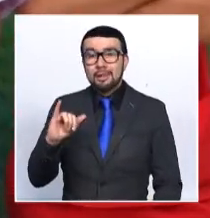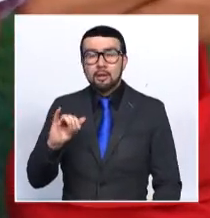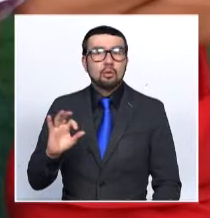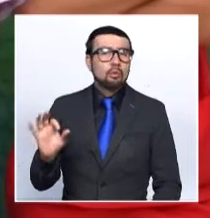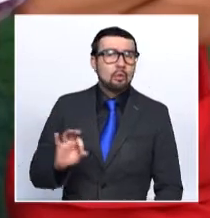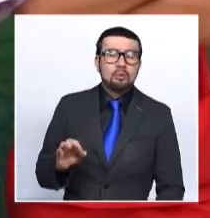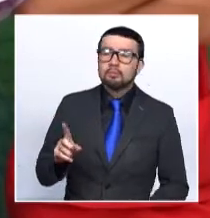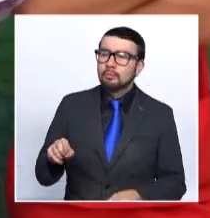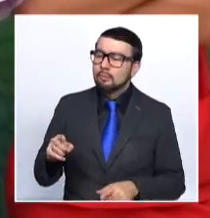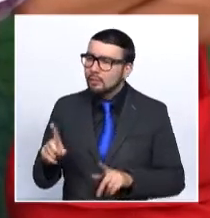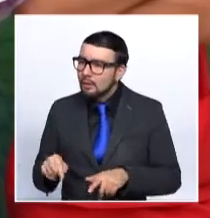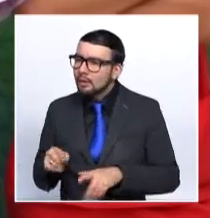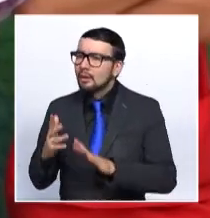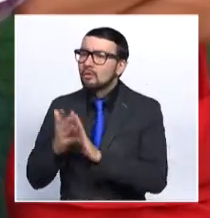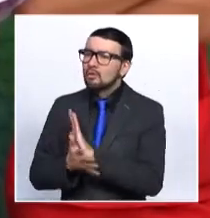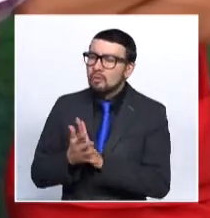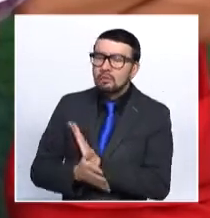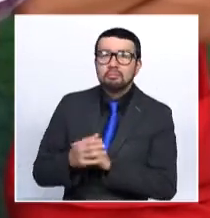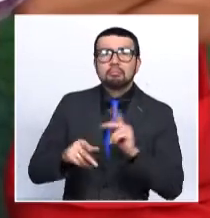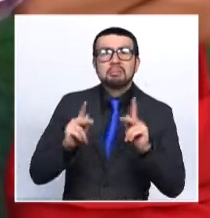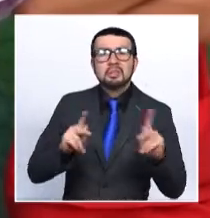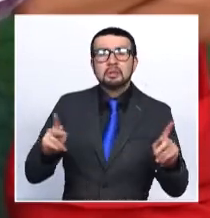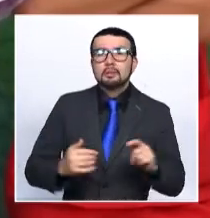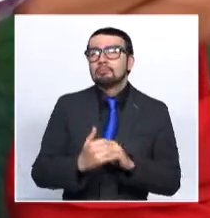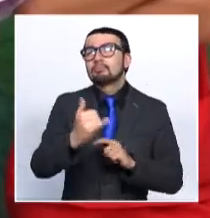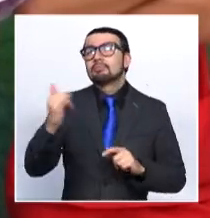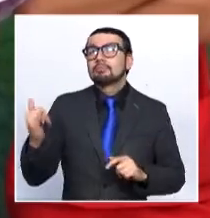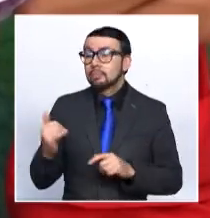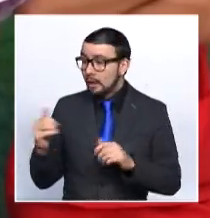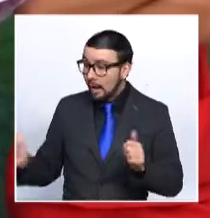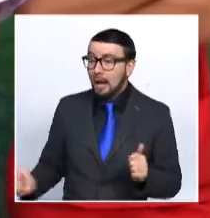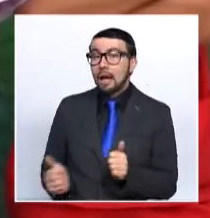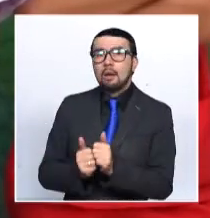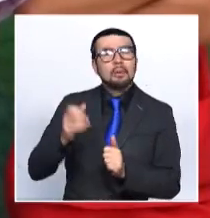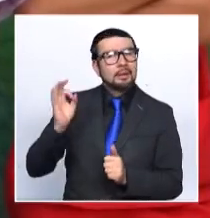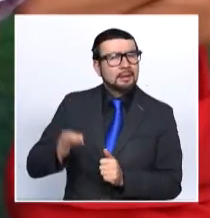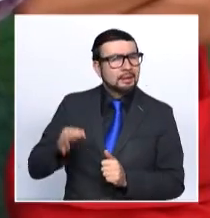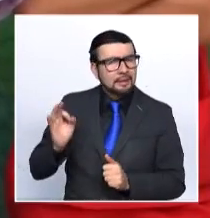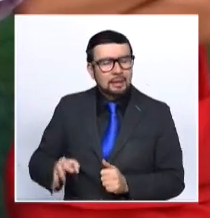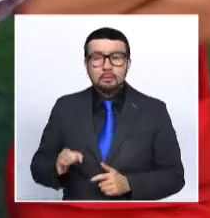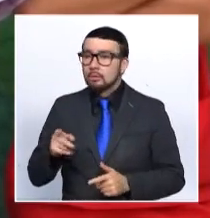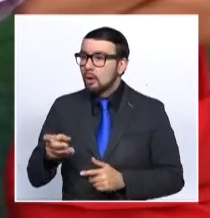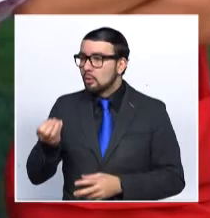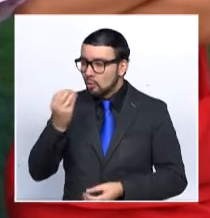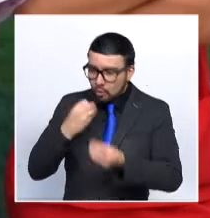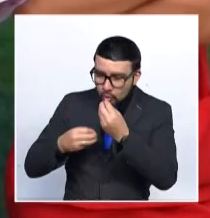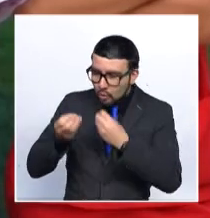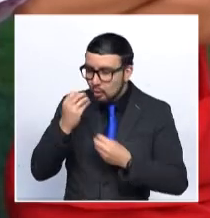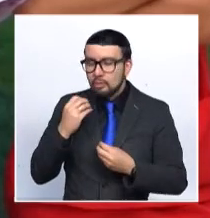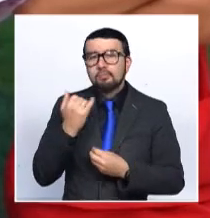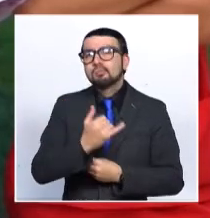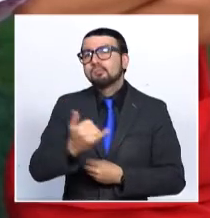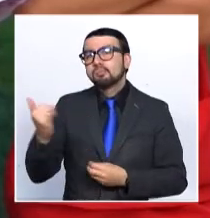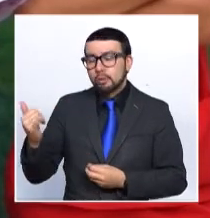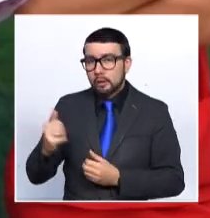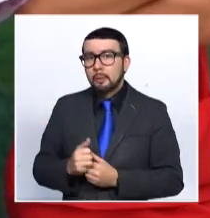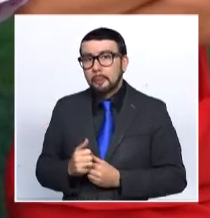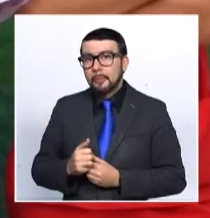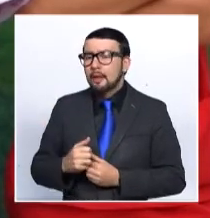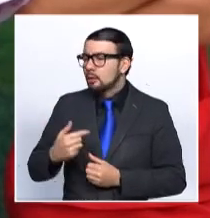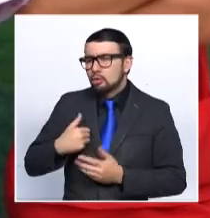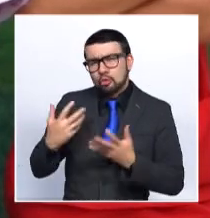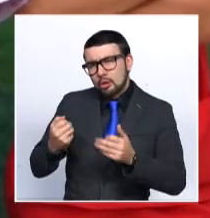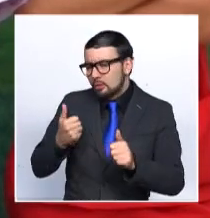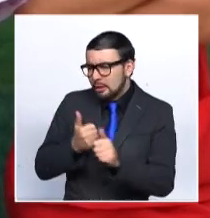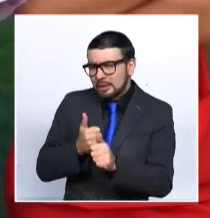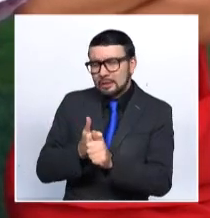una serie de información a todas las personas, acompañado siempre de la parte nutricional. Y en esto yo quiero insistir mucho